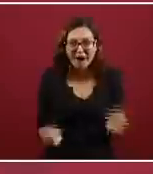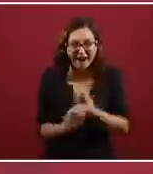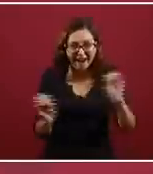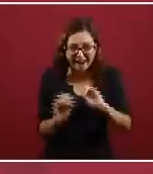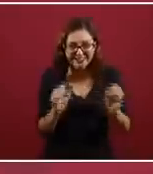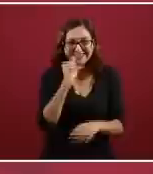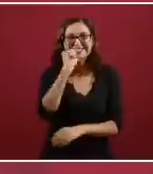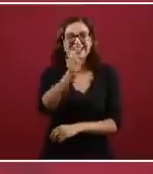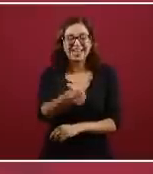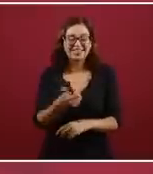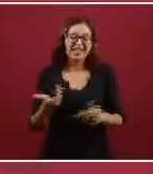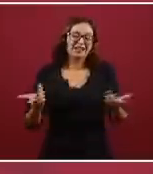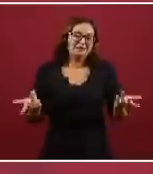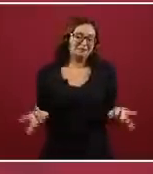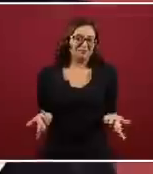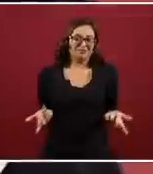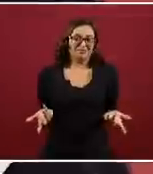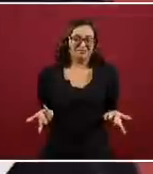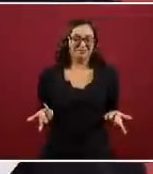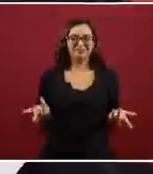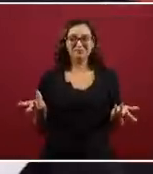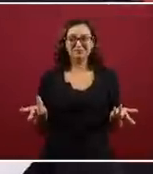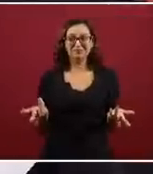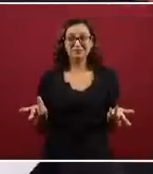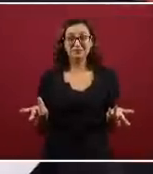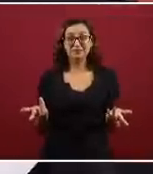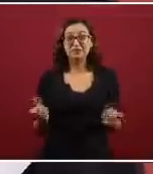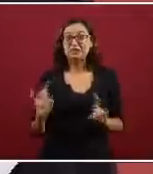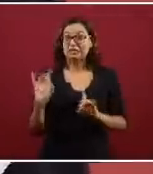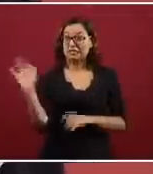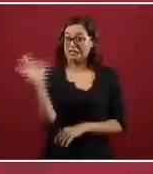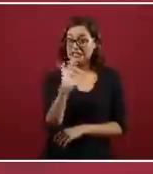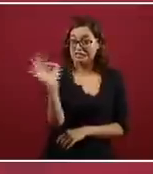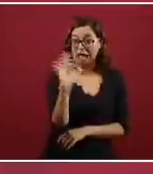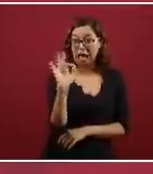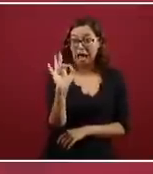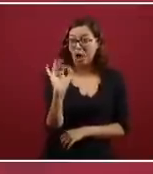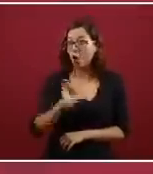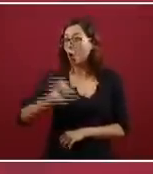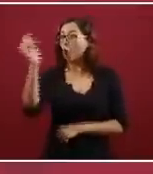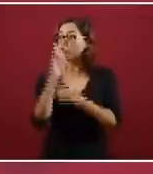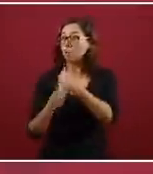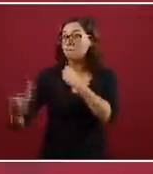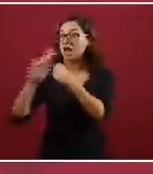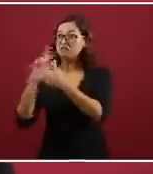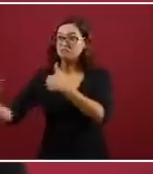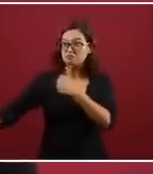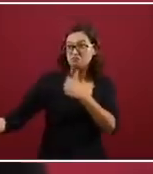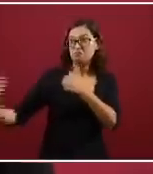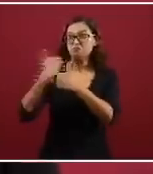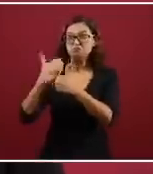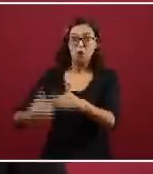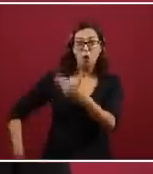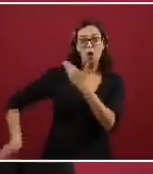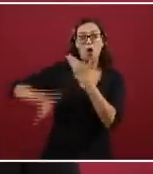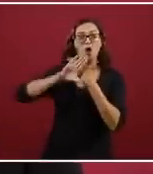una amenaza de invasión, lucharíamos todos por defender a la patria, como ha sido